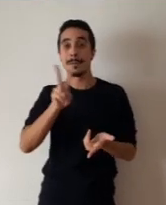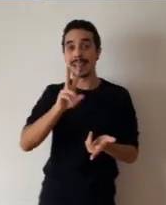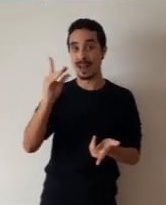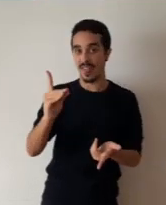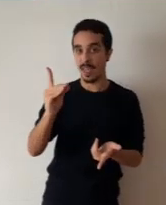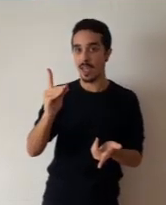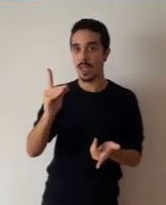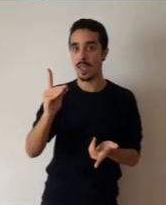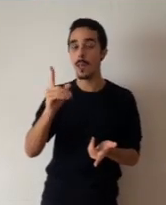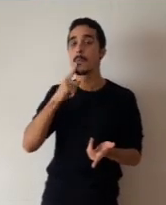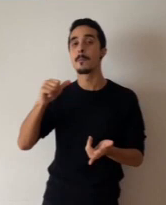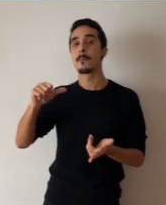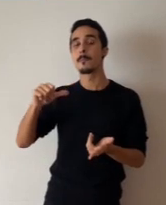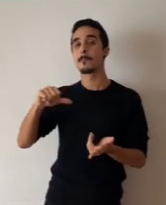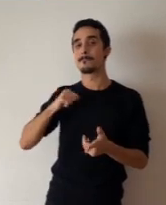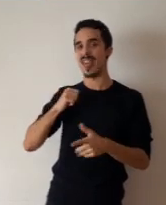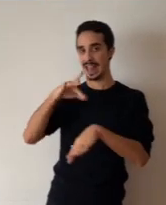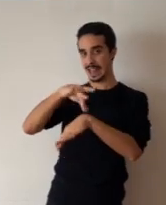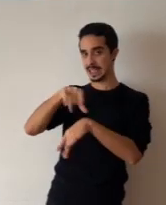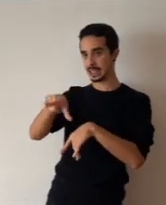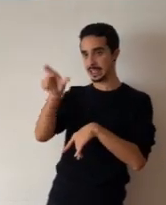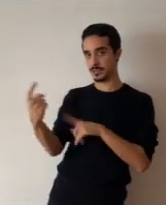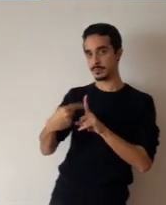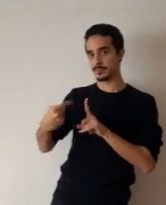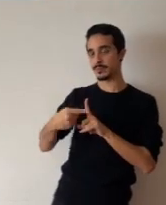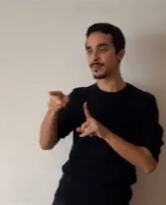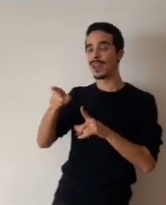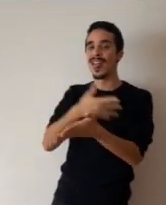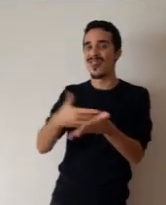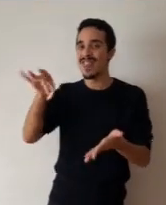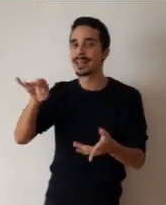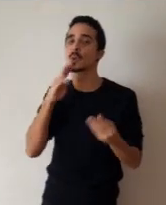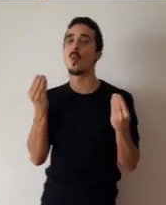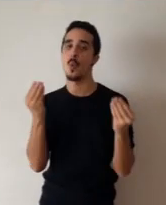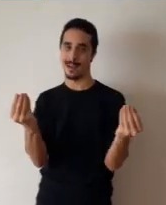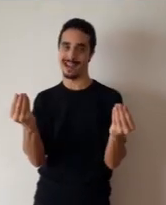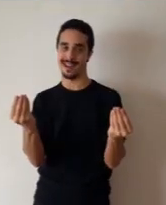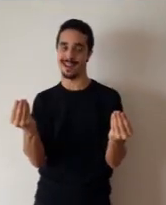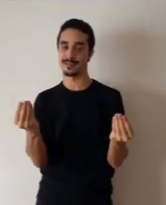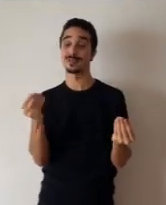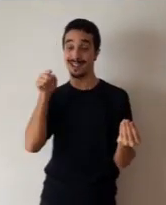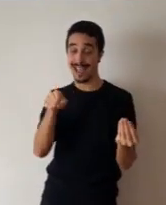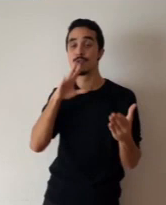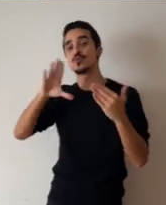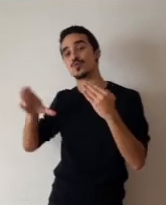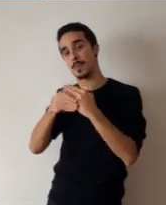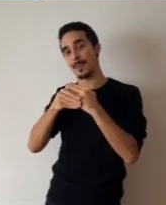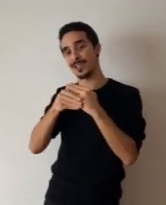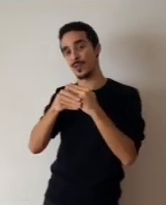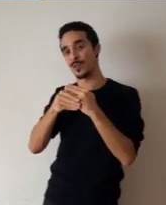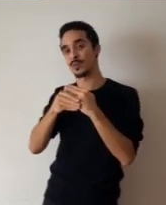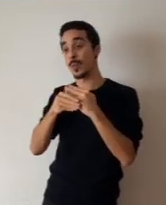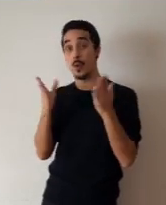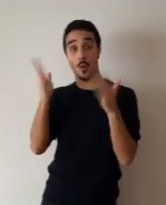determinaciones de vitamina D a los pacientes con diabetes, especialmente con diabetes juvenil, y